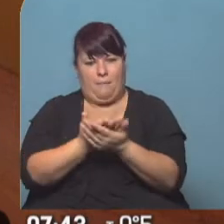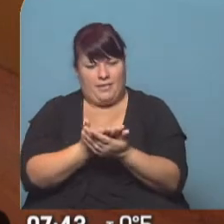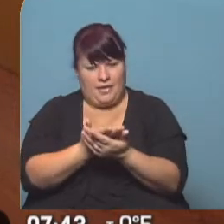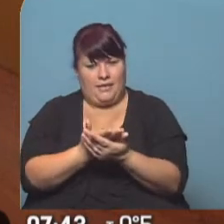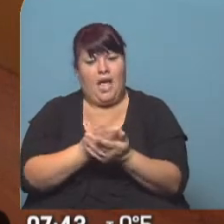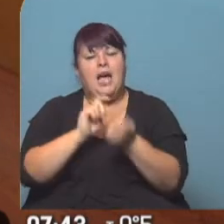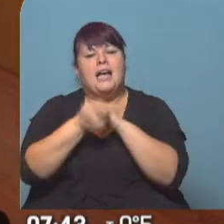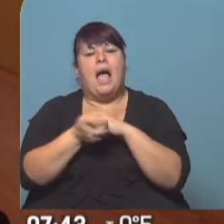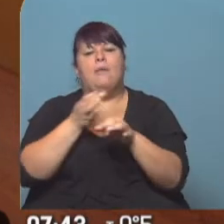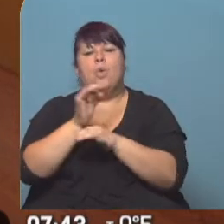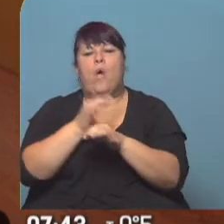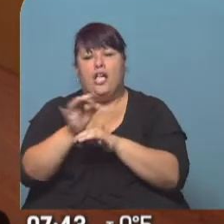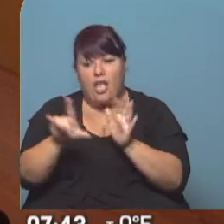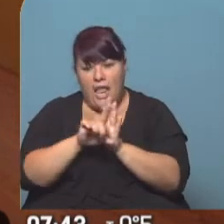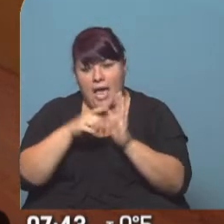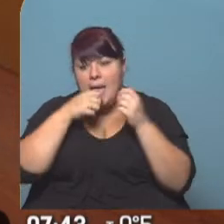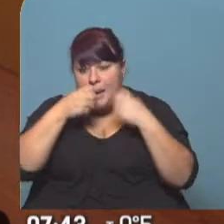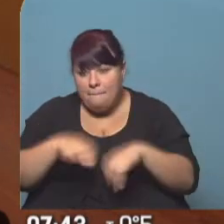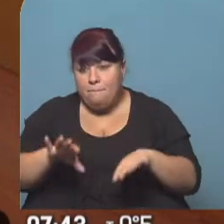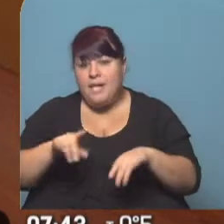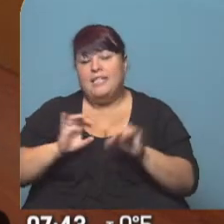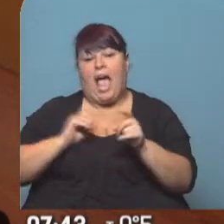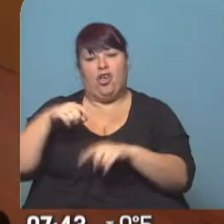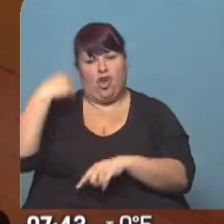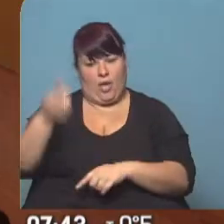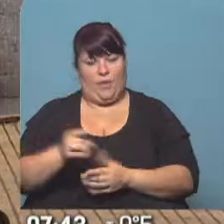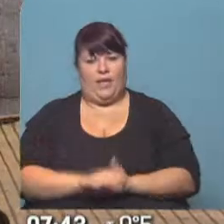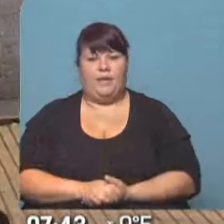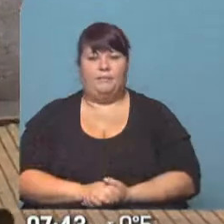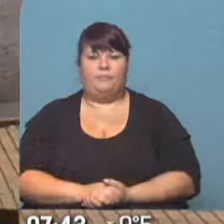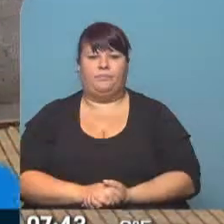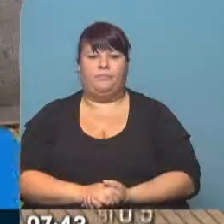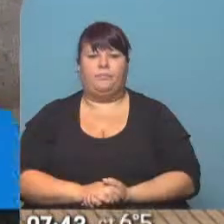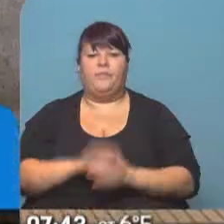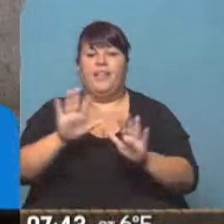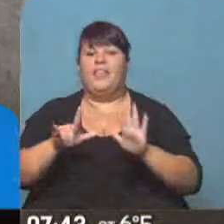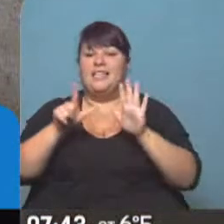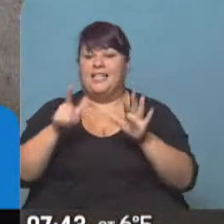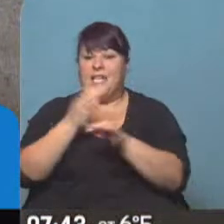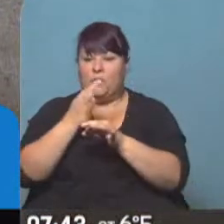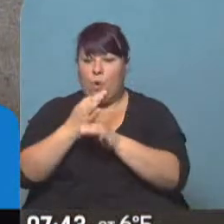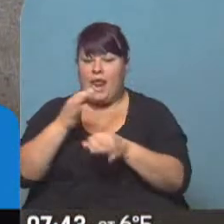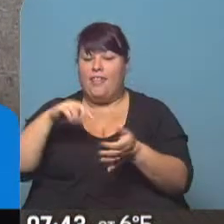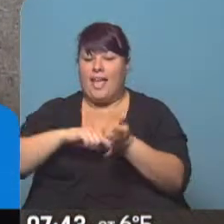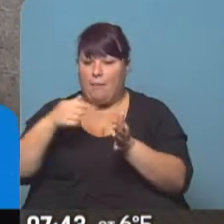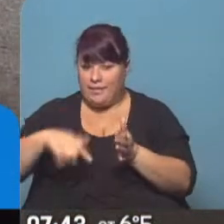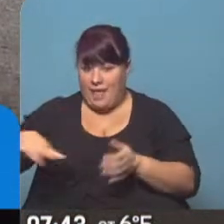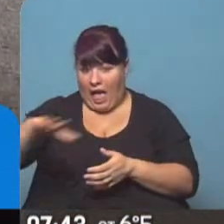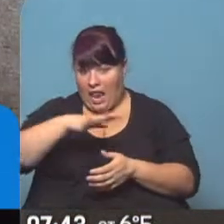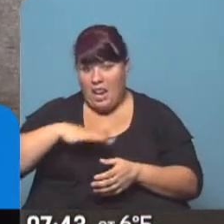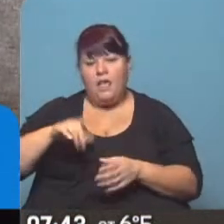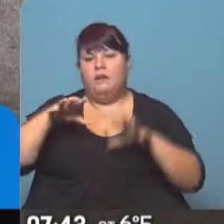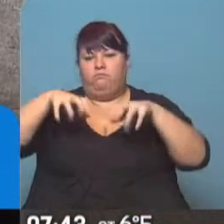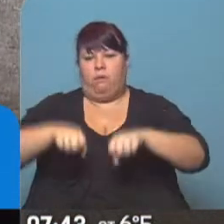Es una reforma educativa que se pondría en marcha el año que viene. 17 establecimientos educativos en la ciudad